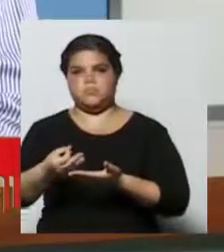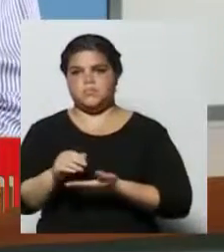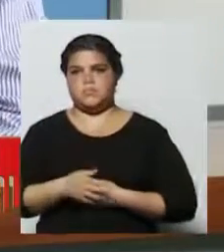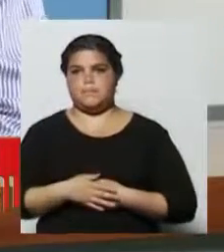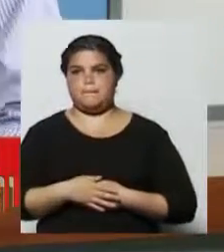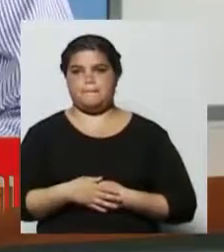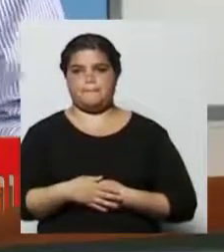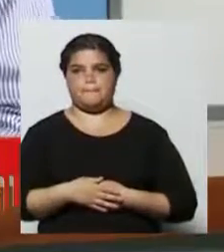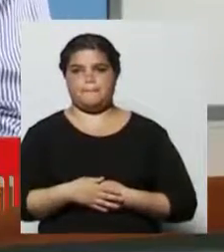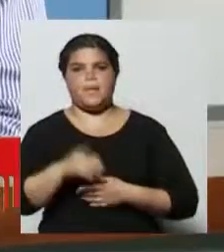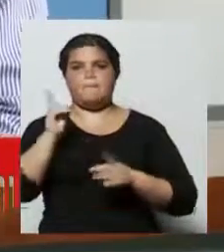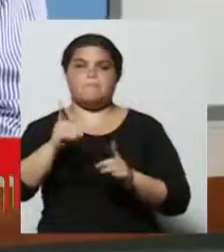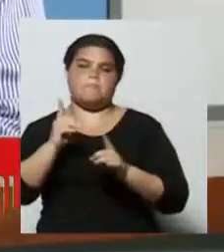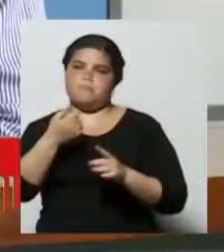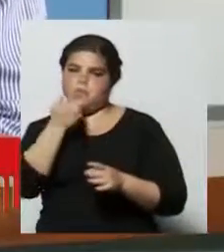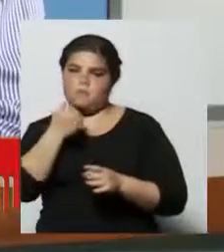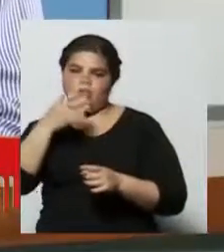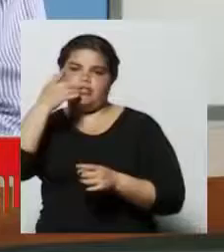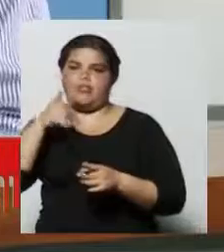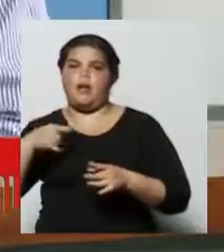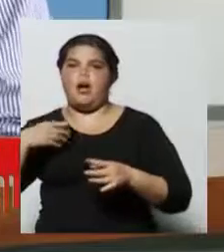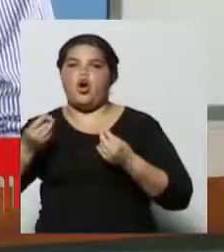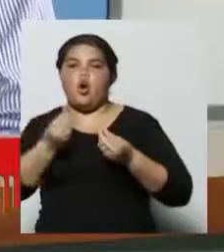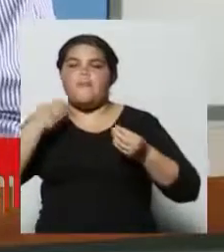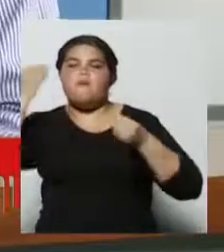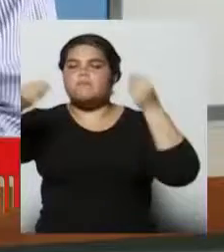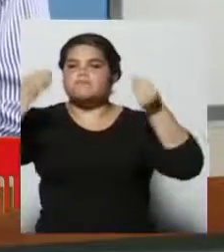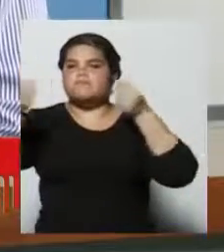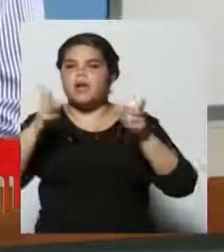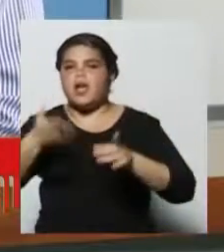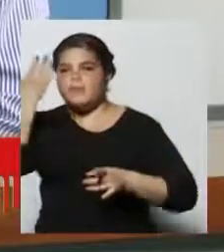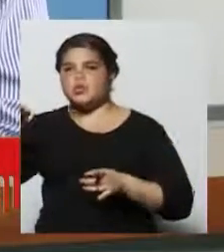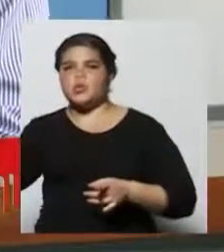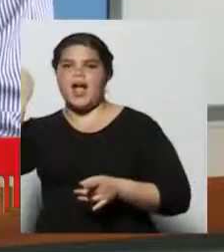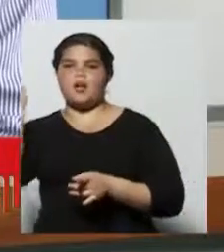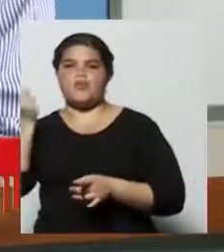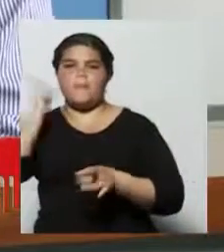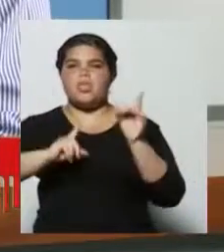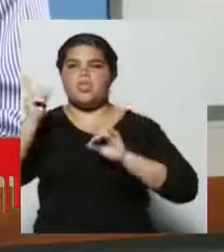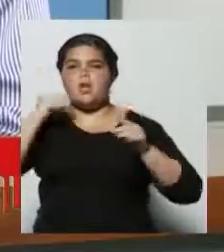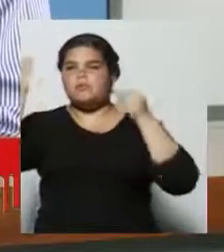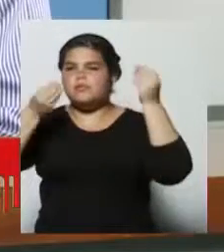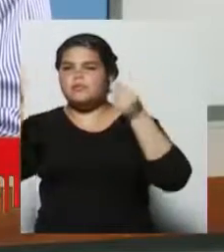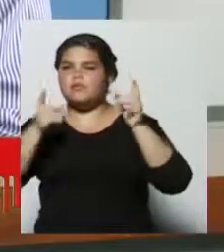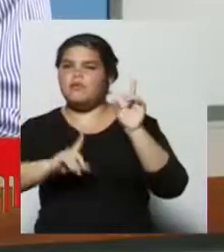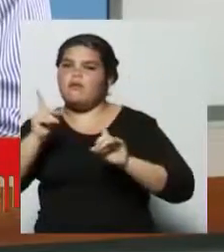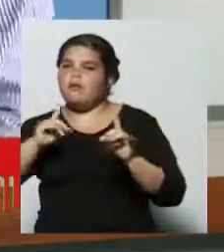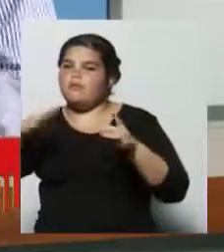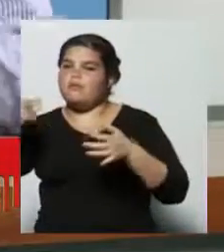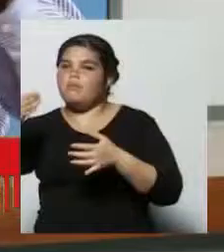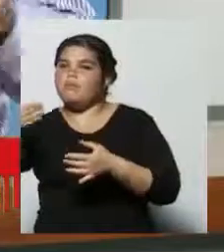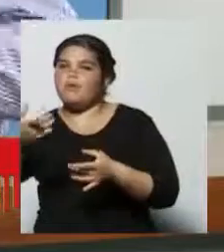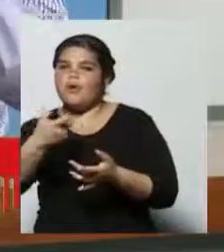que a los economistas les gusta hacer y como algunos meteorólogos pocas veces se cumple, ¿no?